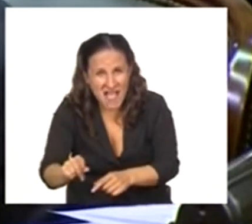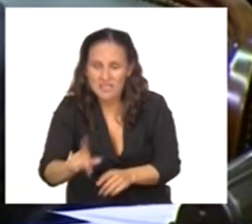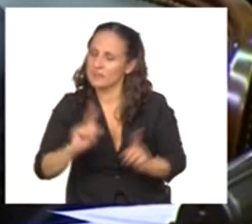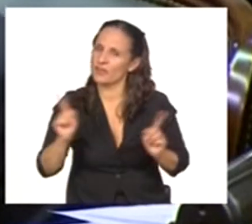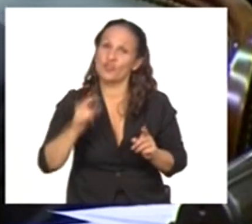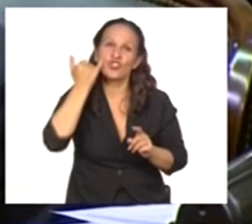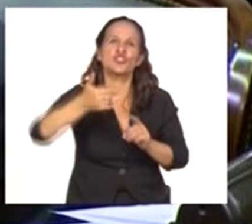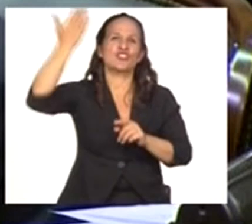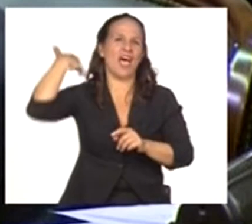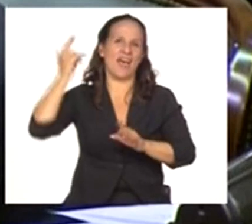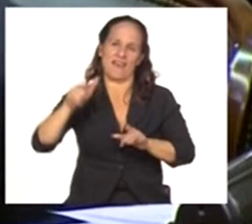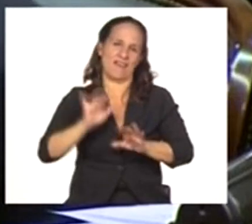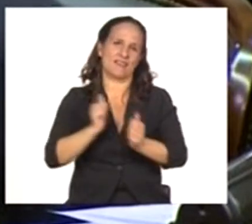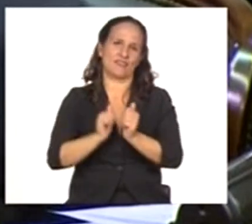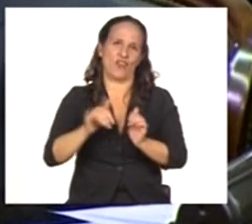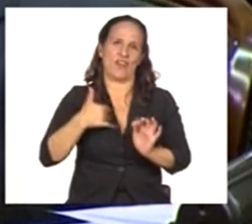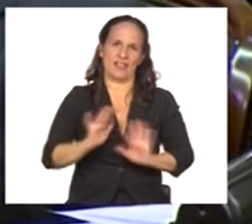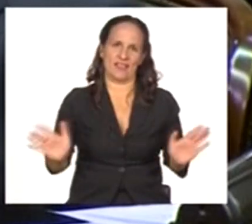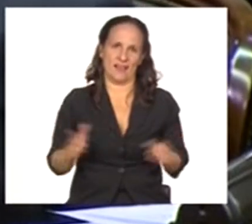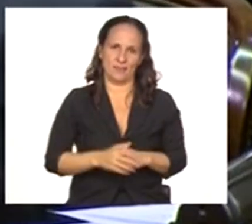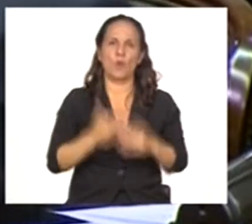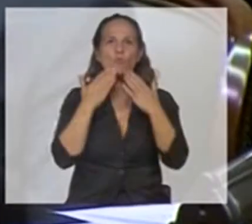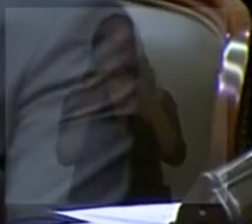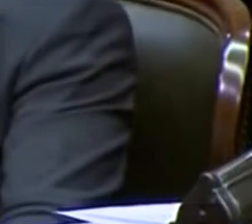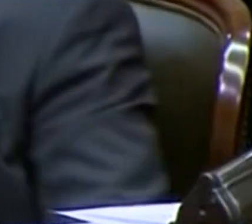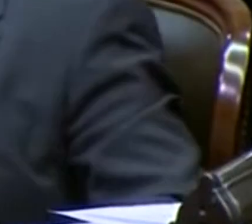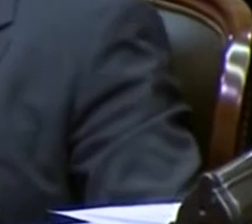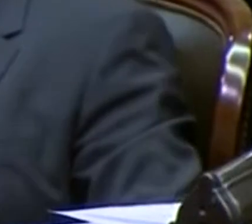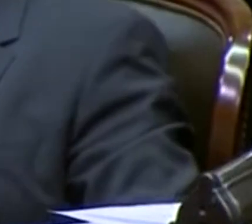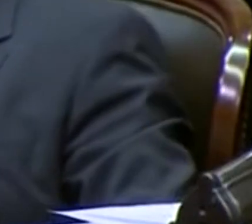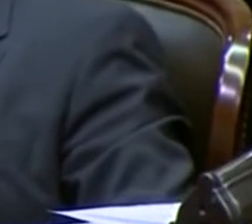historia y de la esencia de la Argentina. Muchas gracias, señor presidente. Gracias, señor diputado Bossio.